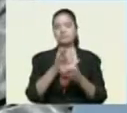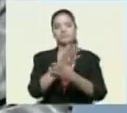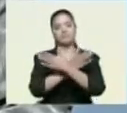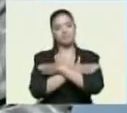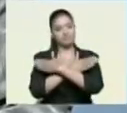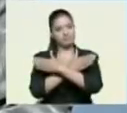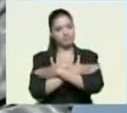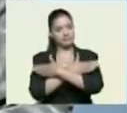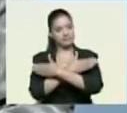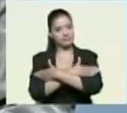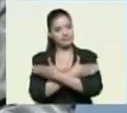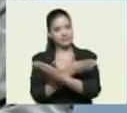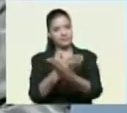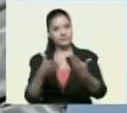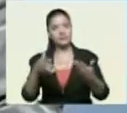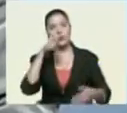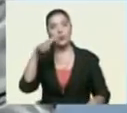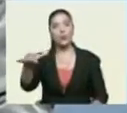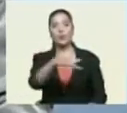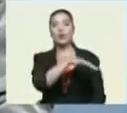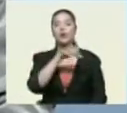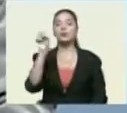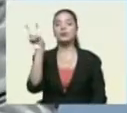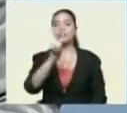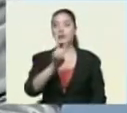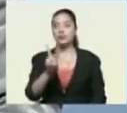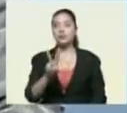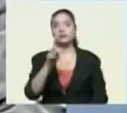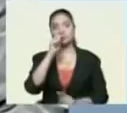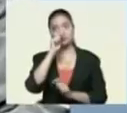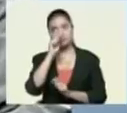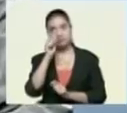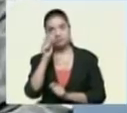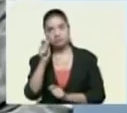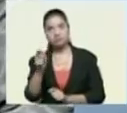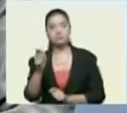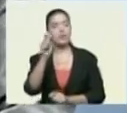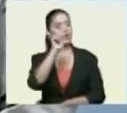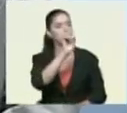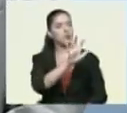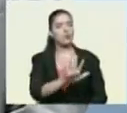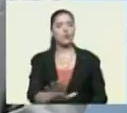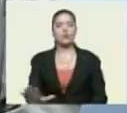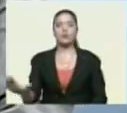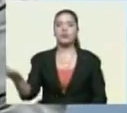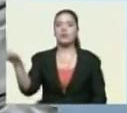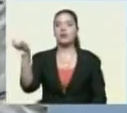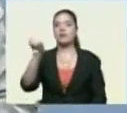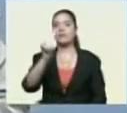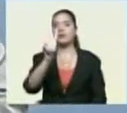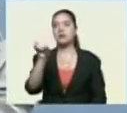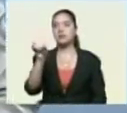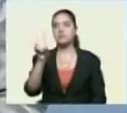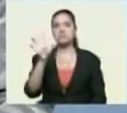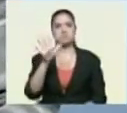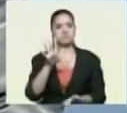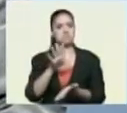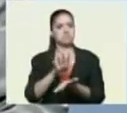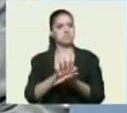felicitar al pueblo de Venezuela. Quiero reconocer pues a la nación entera por el acto